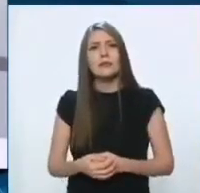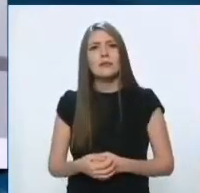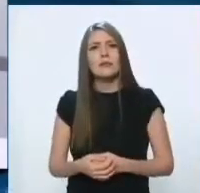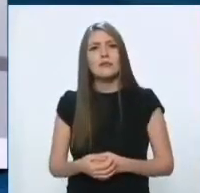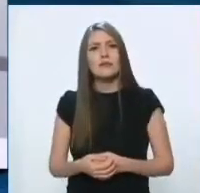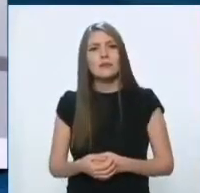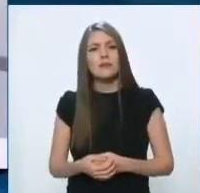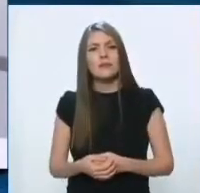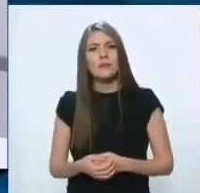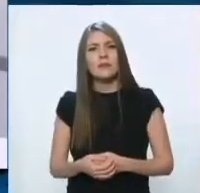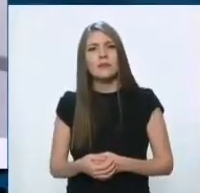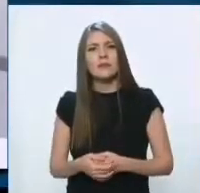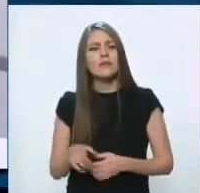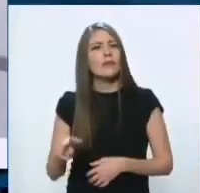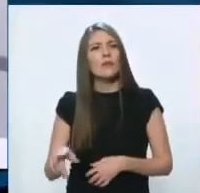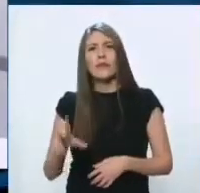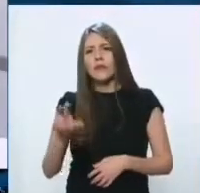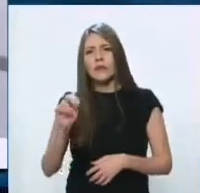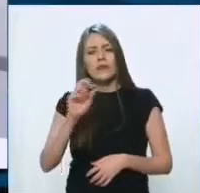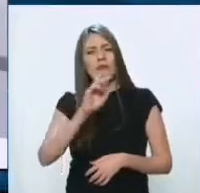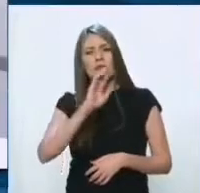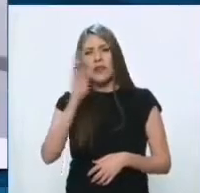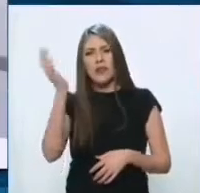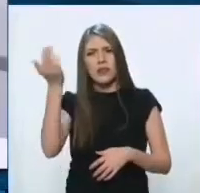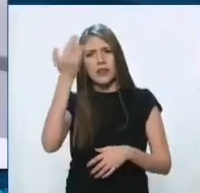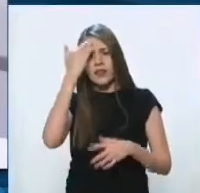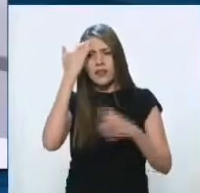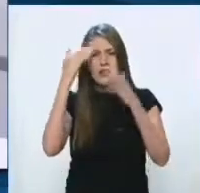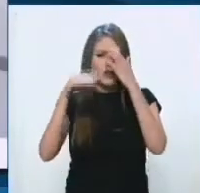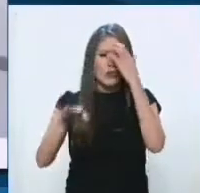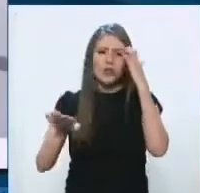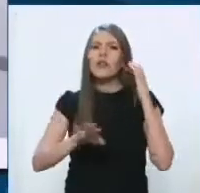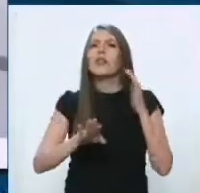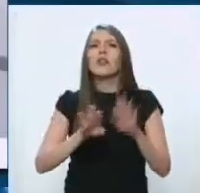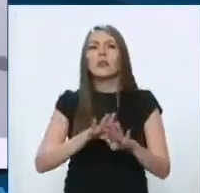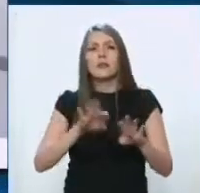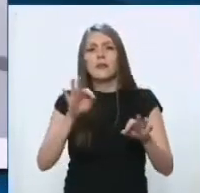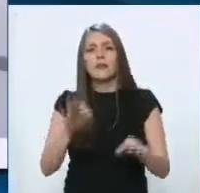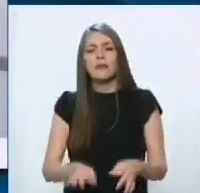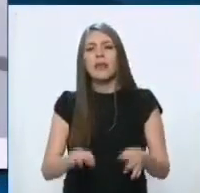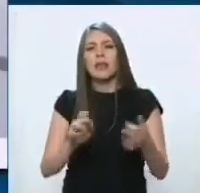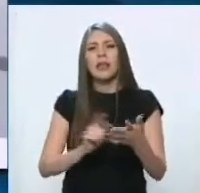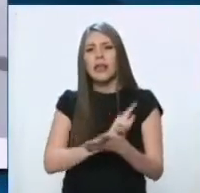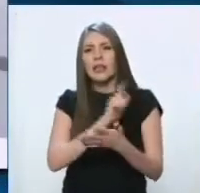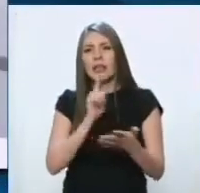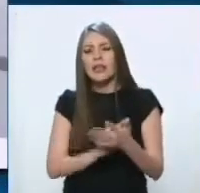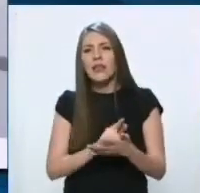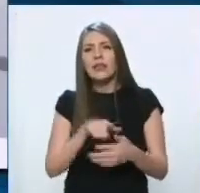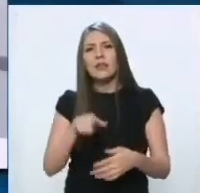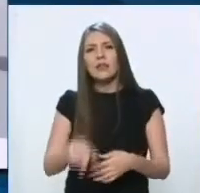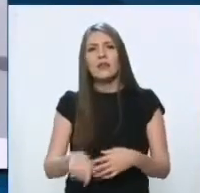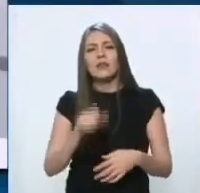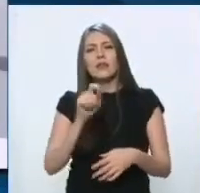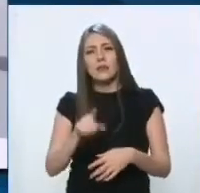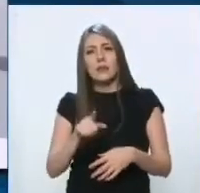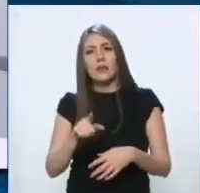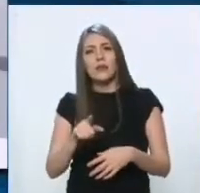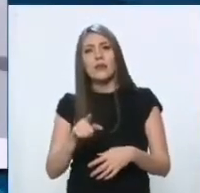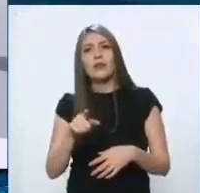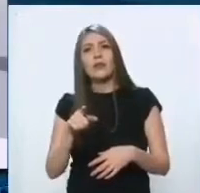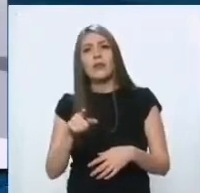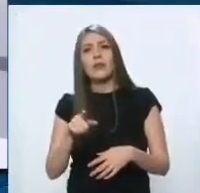de no reconocer la legitimidad a ningún otro actor de la transición. O existe la cuarta transformación,